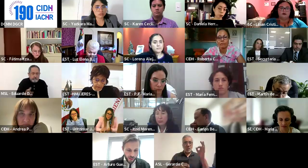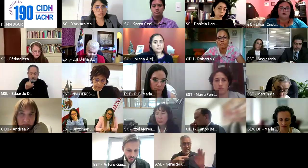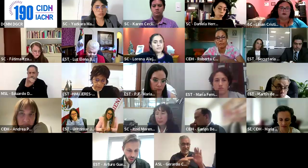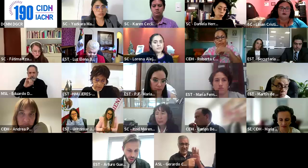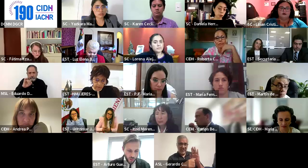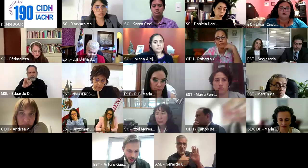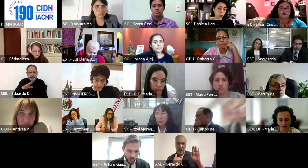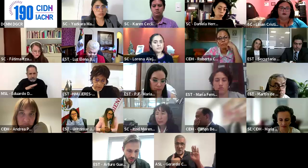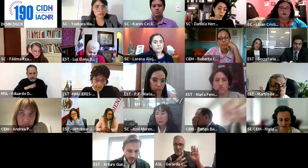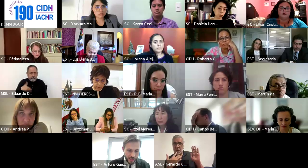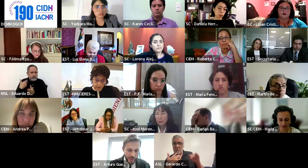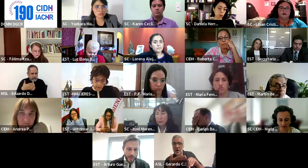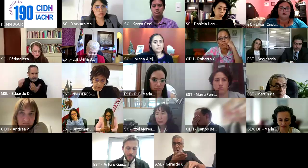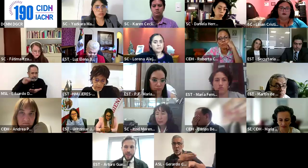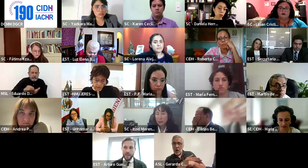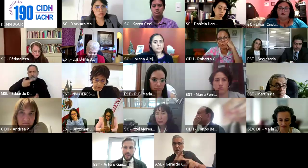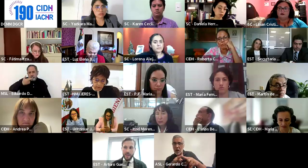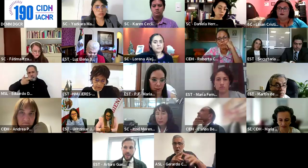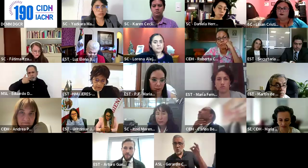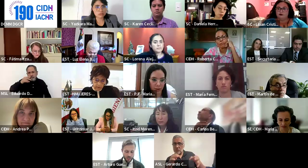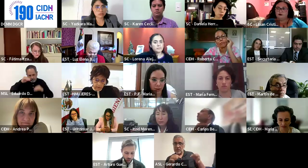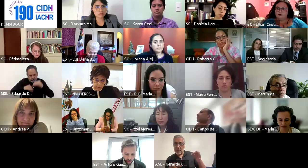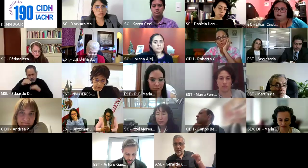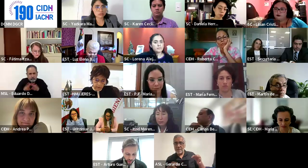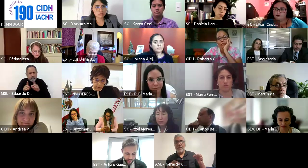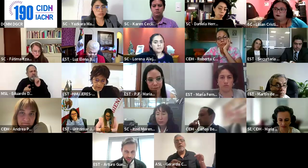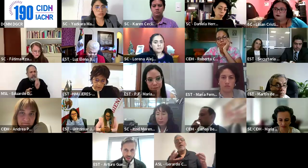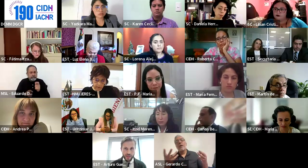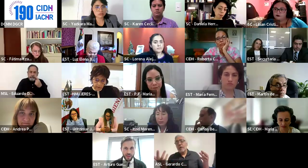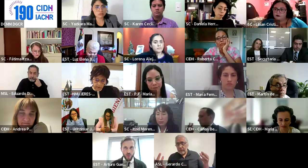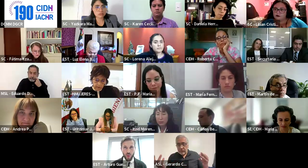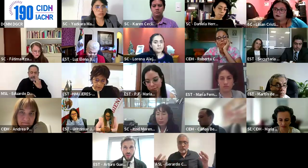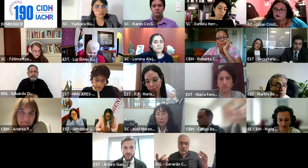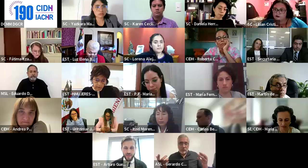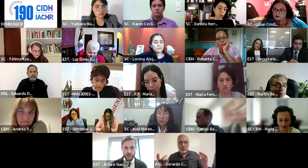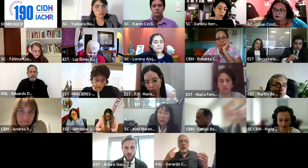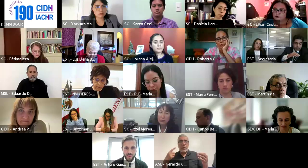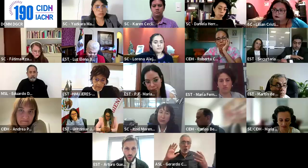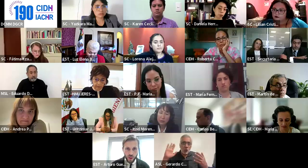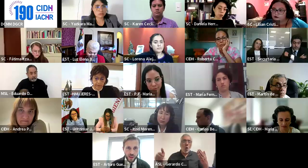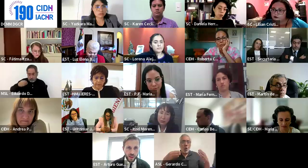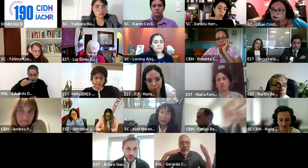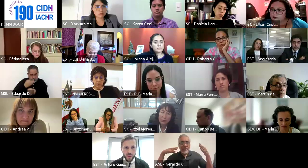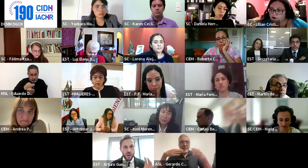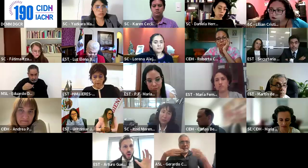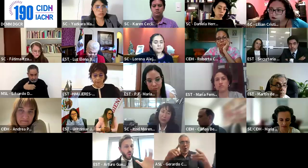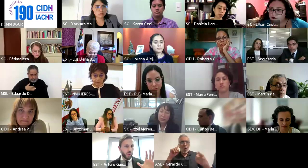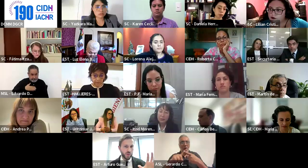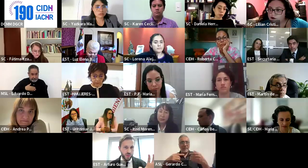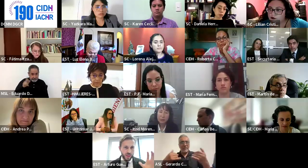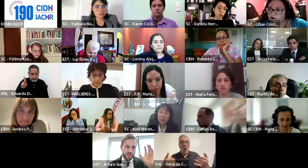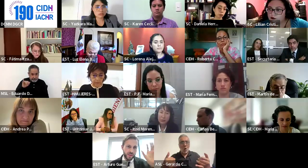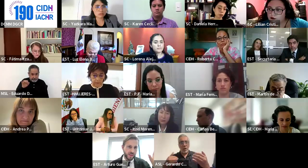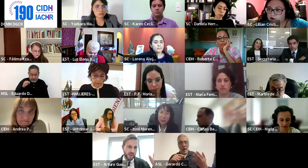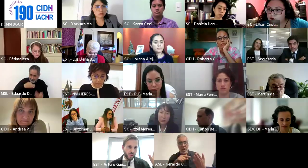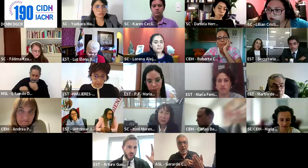para mejorar la justicia. Lo cierto es que todo se ha centrado hasta ahora en una